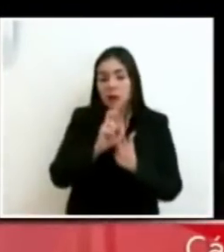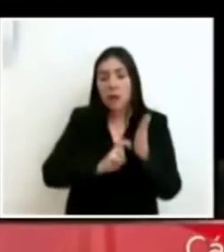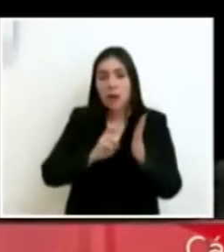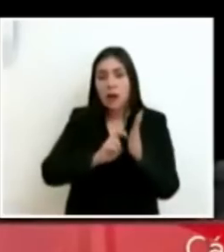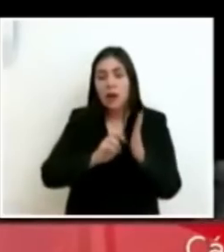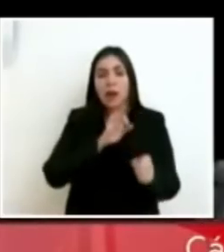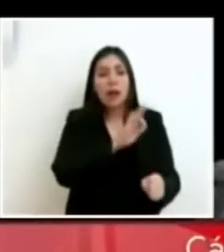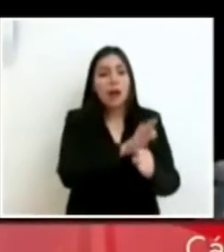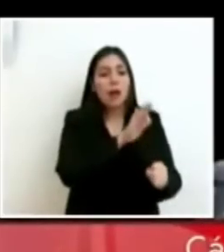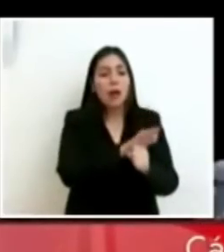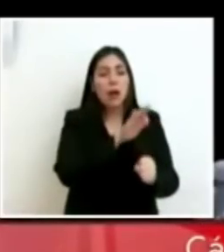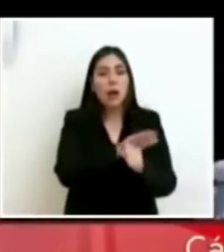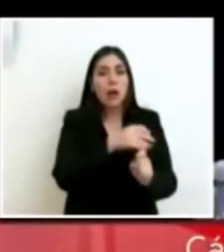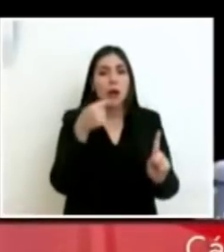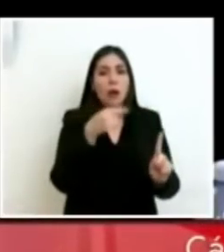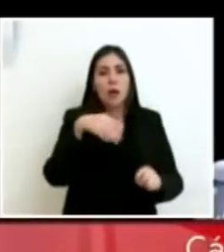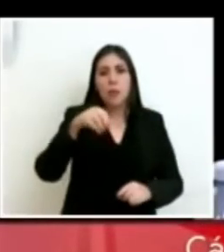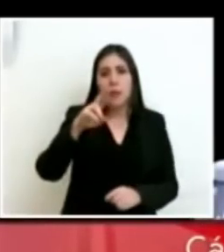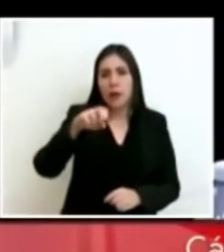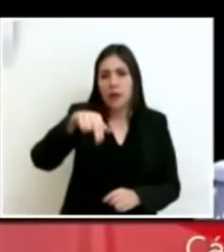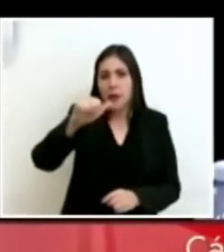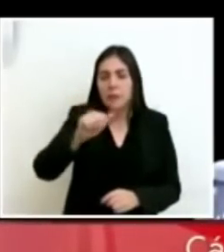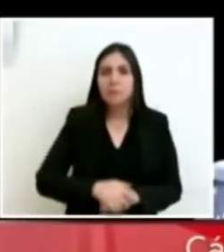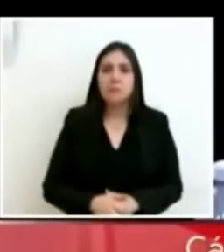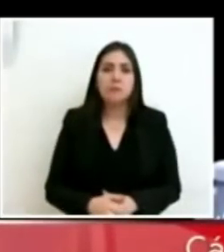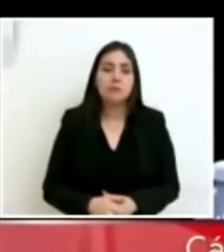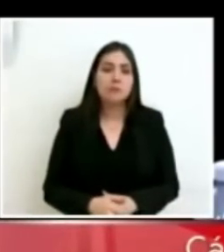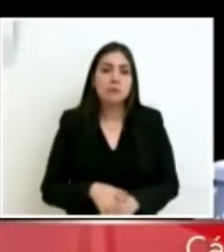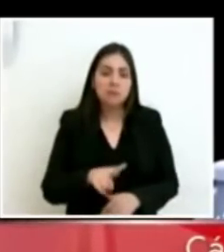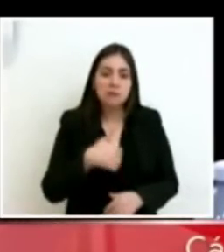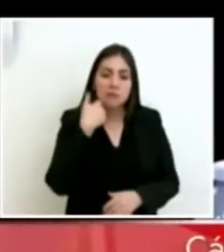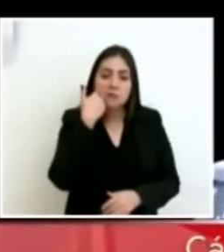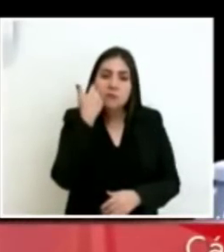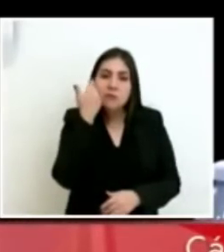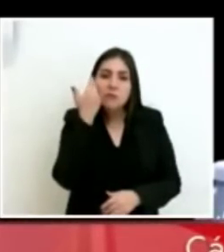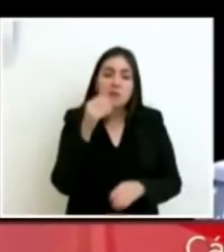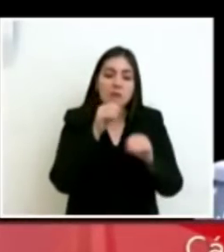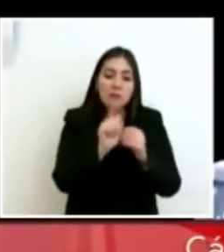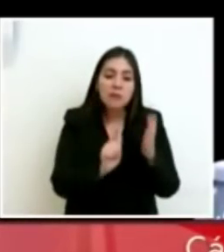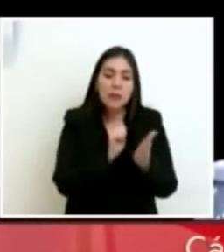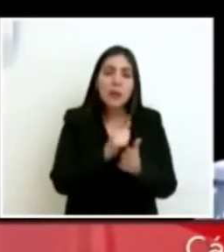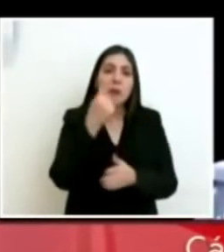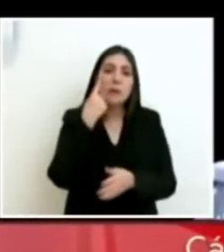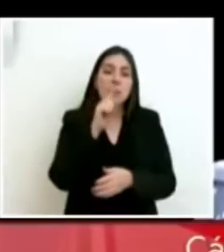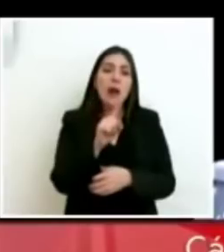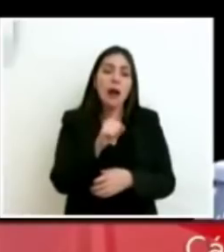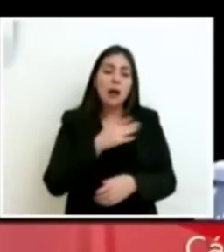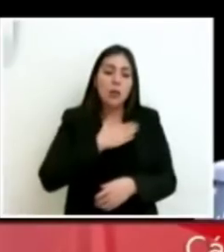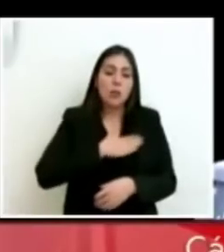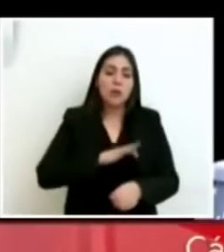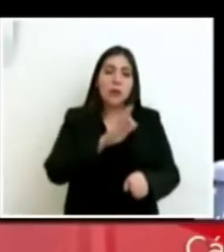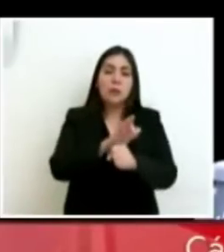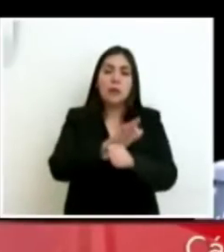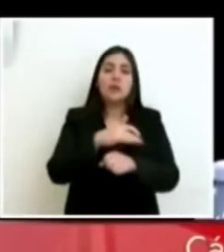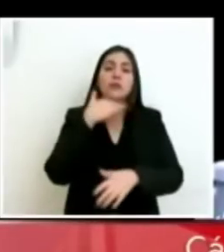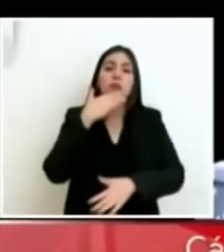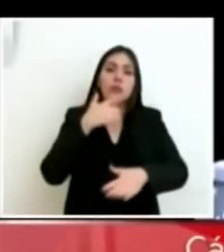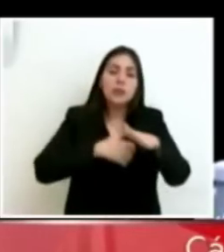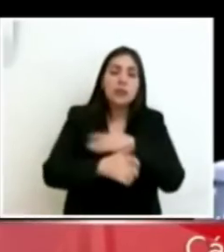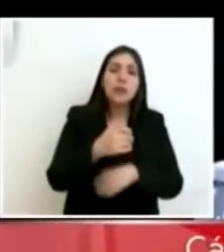lado de Morena, una reforma con la justicia del lado de la corrupción, una reforma con la justicia del lado de la